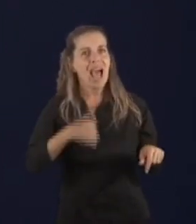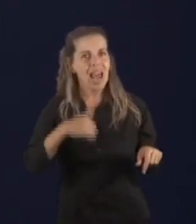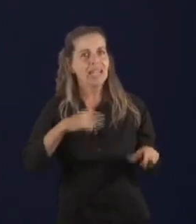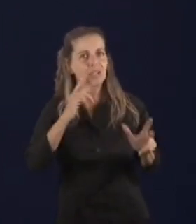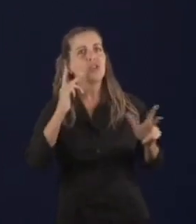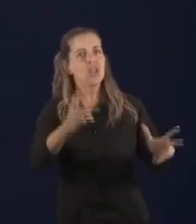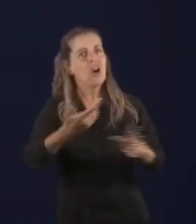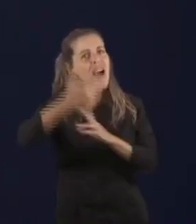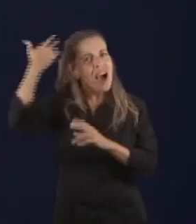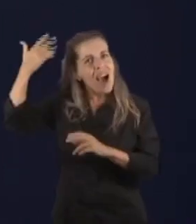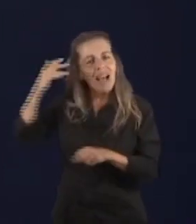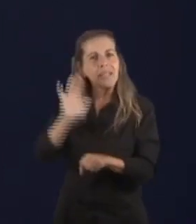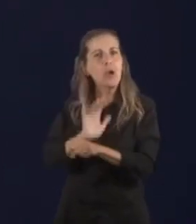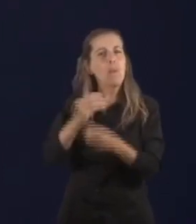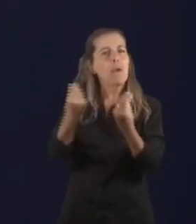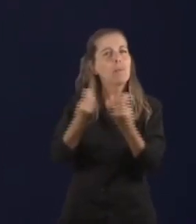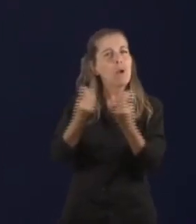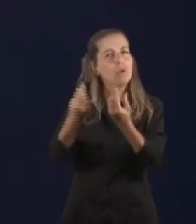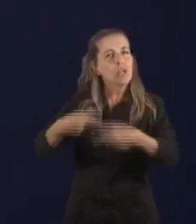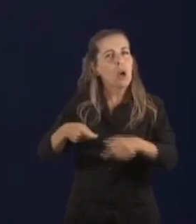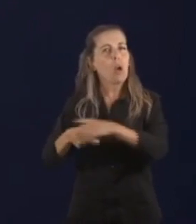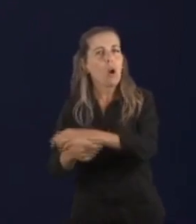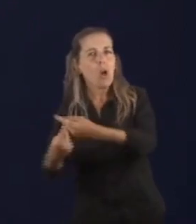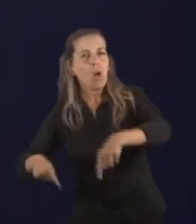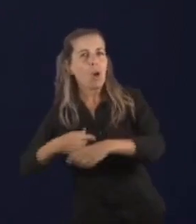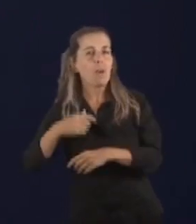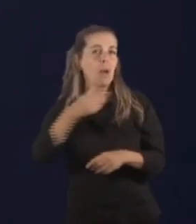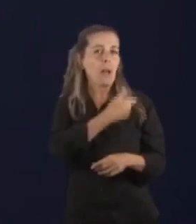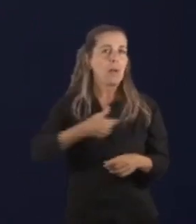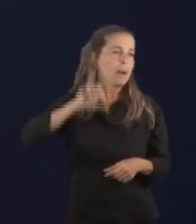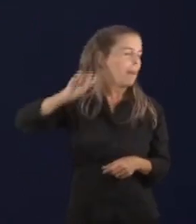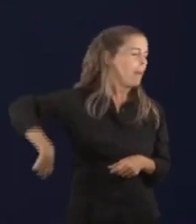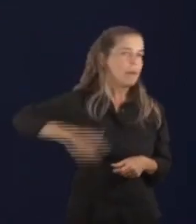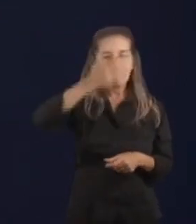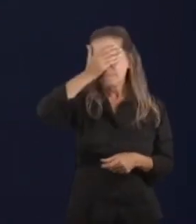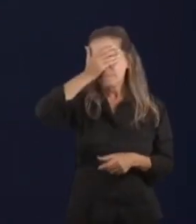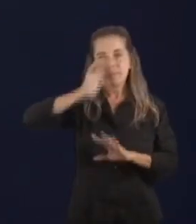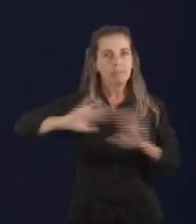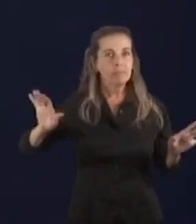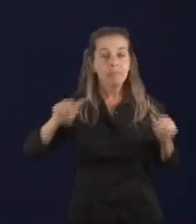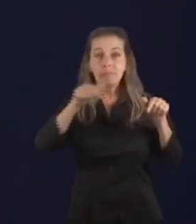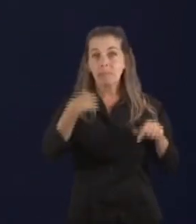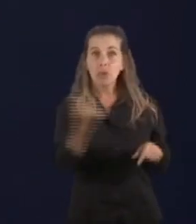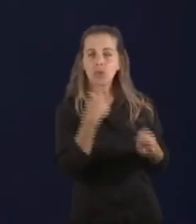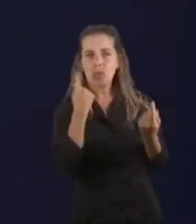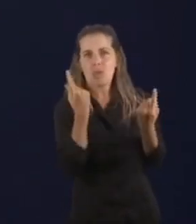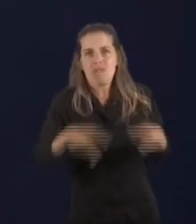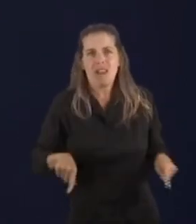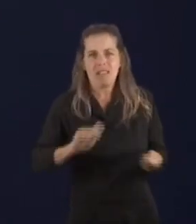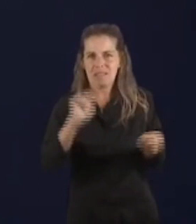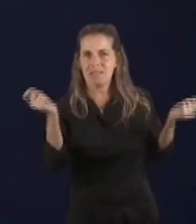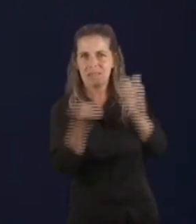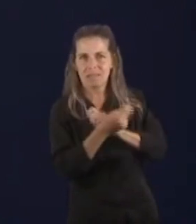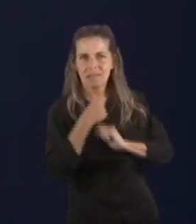barría mucha basura bajo la alfombra y no lo vamos a seguir haciendo y por supuesto que hay un montón de sectores que están